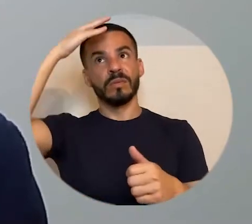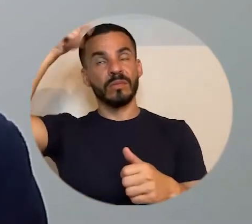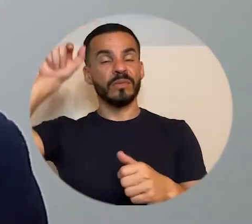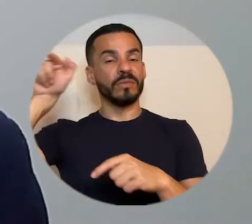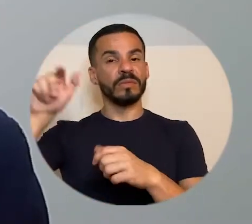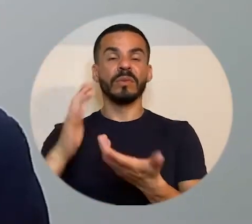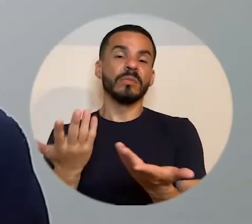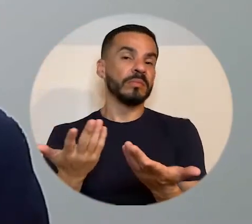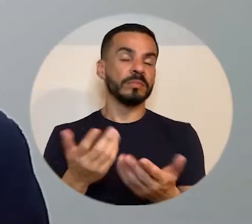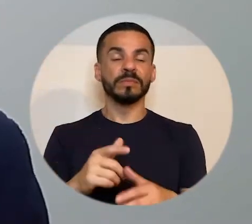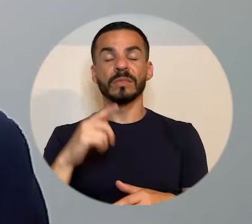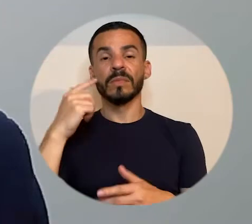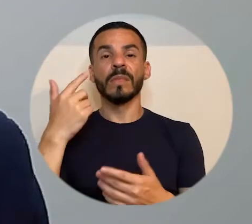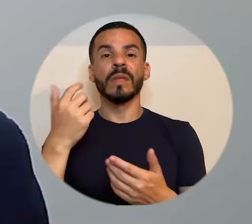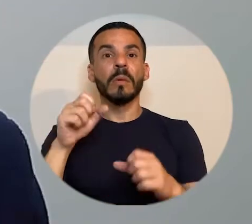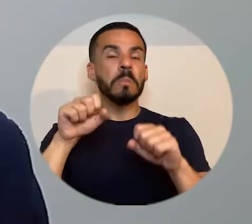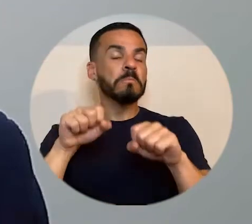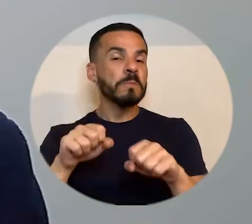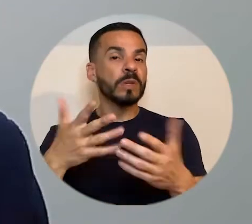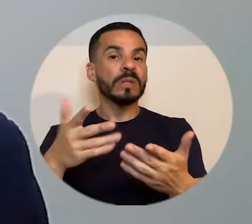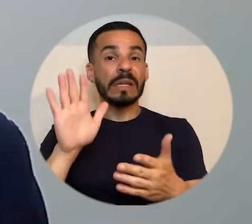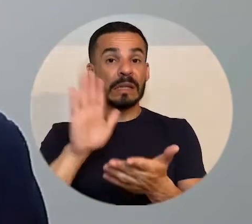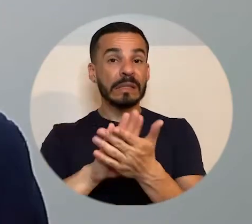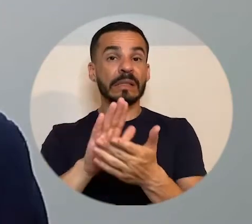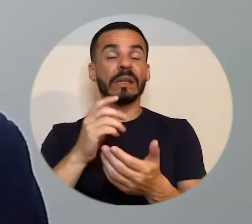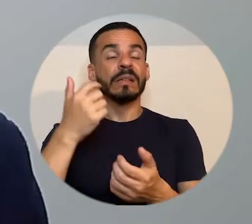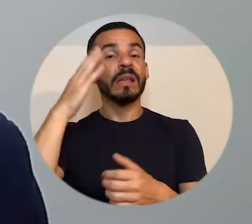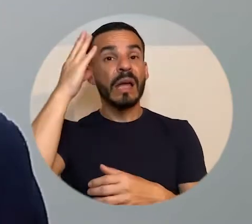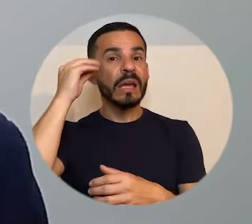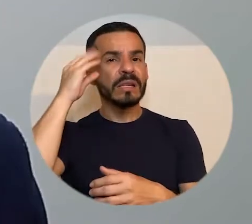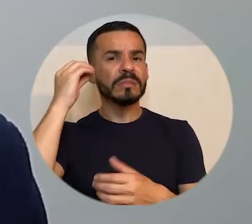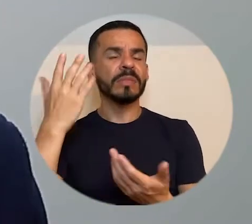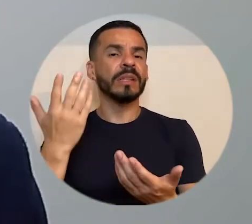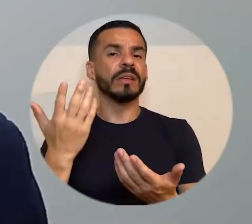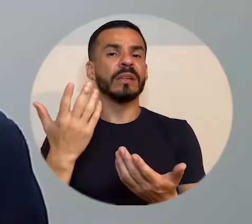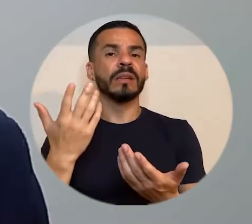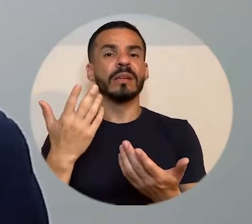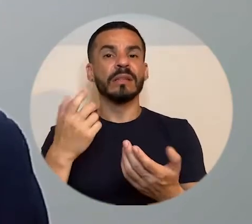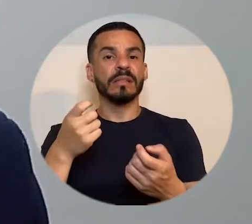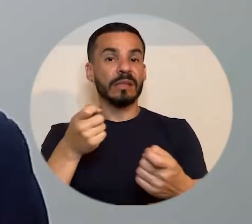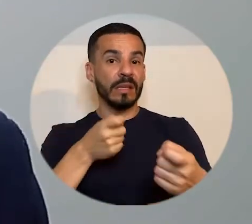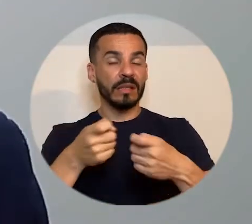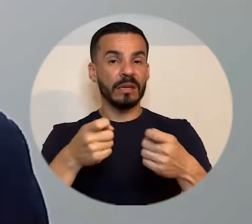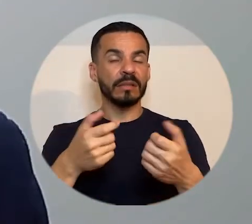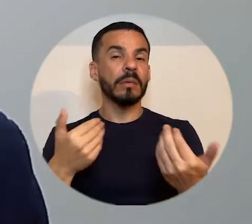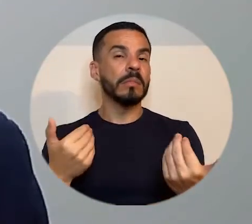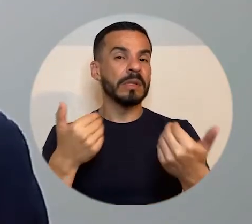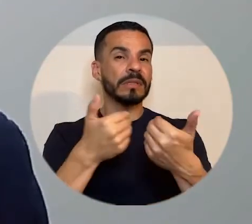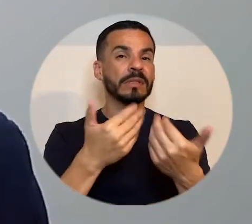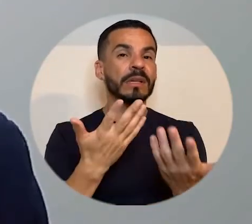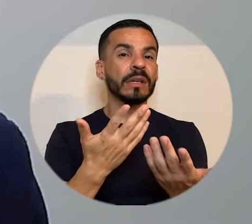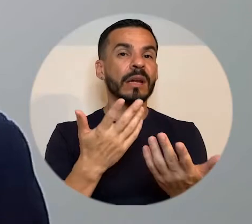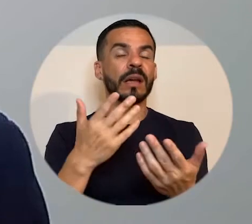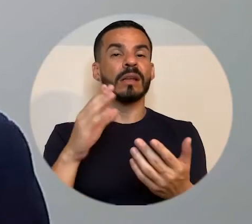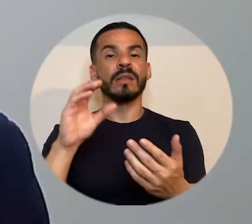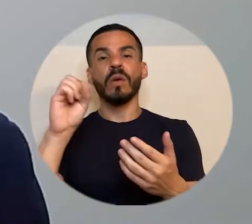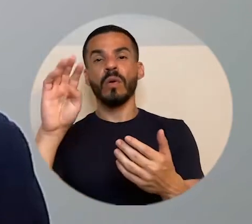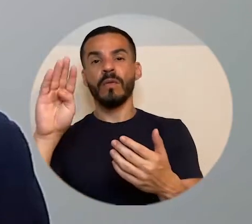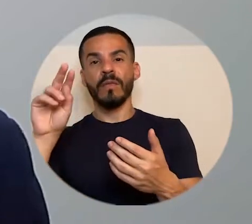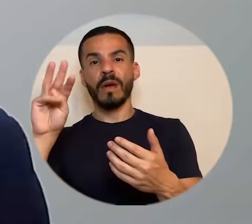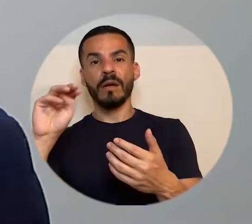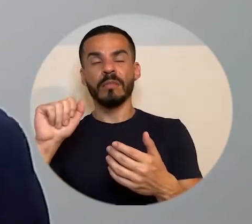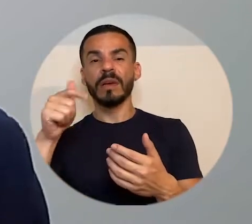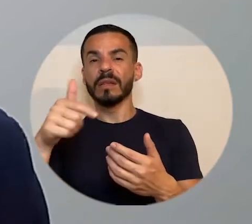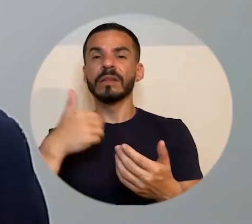Donald Trump. Muy probablemente esta experiencia de gestión será muy cercana a la de la administración de